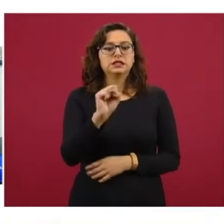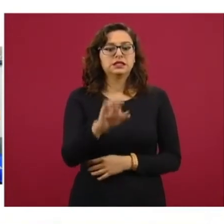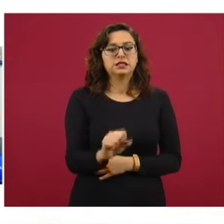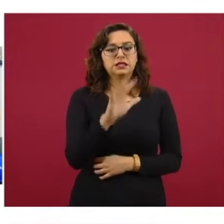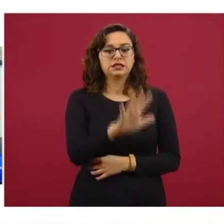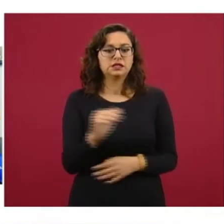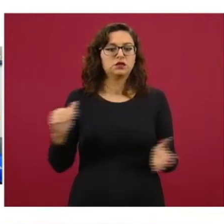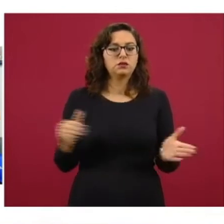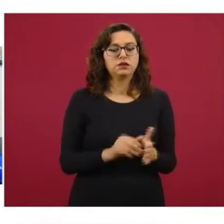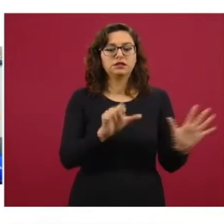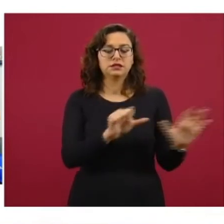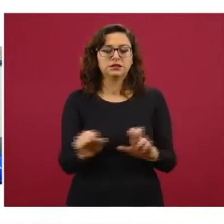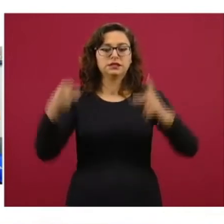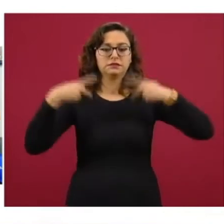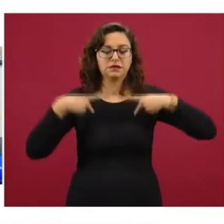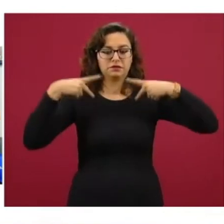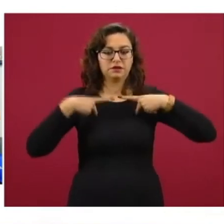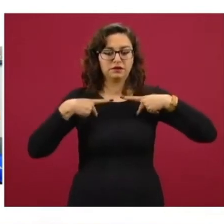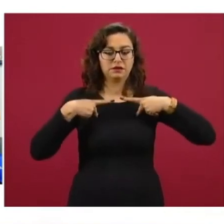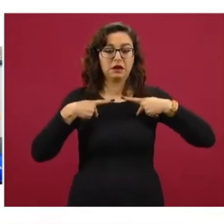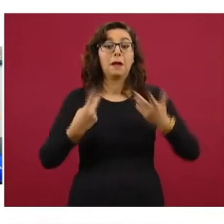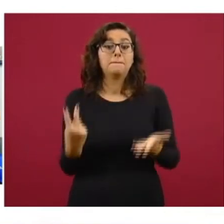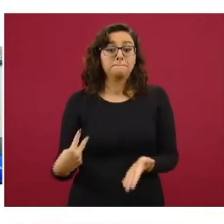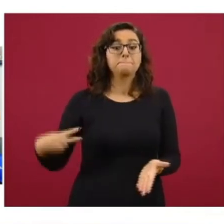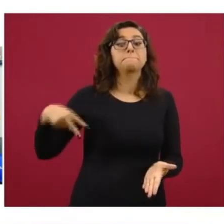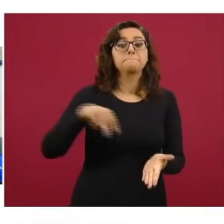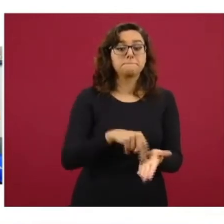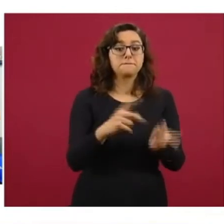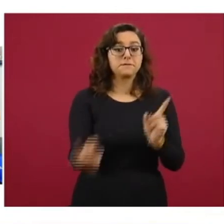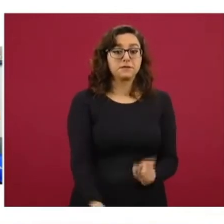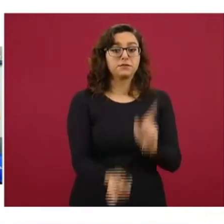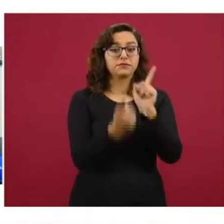2,565,600 personas y de manera directa